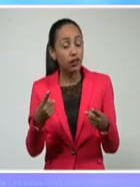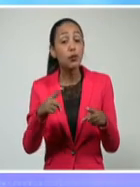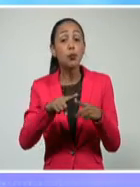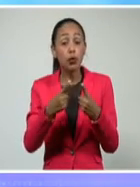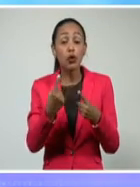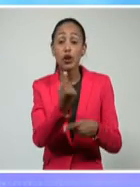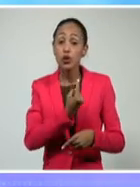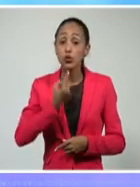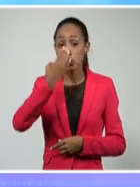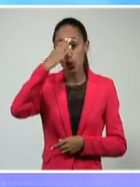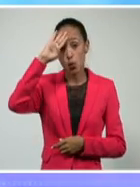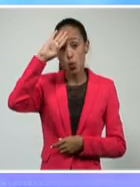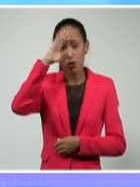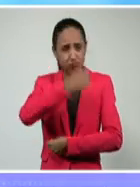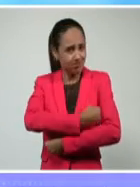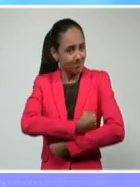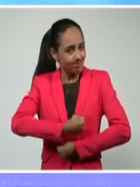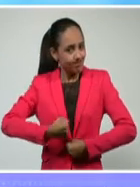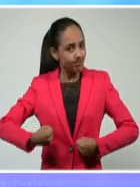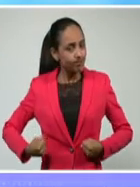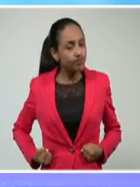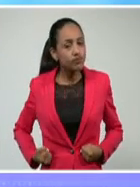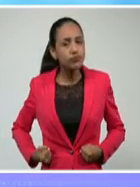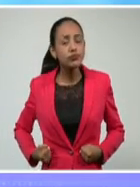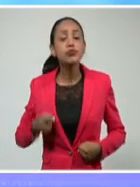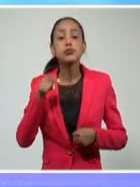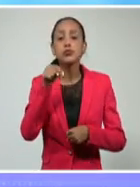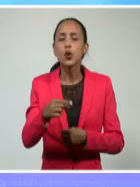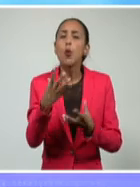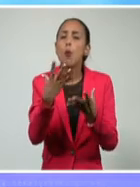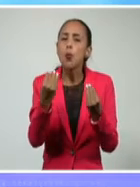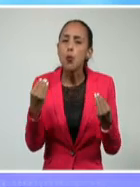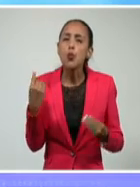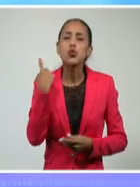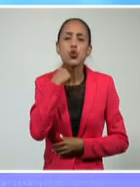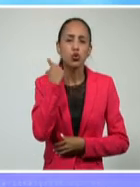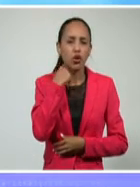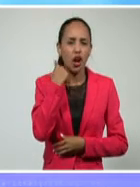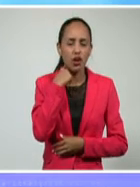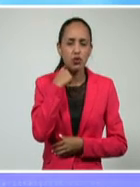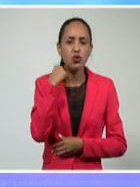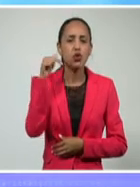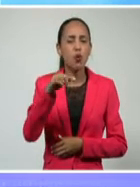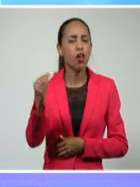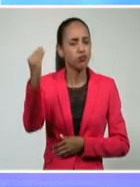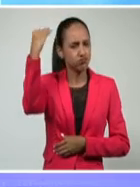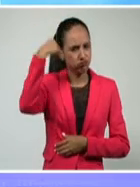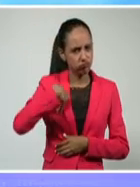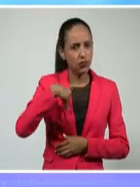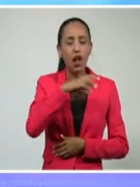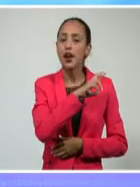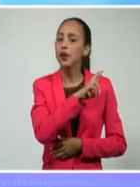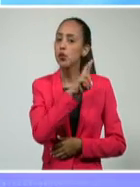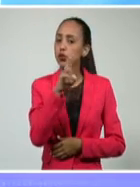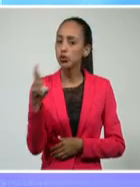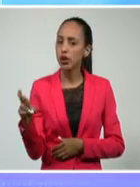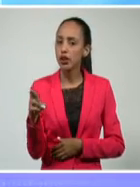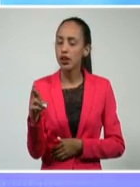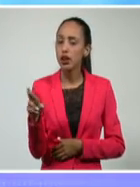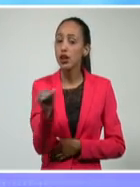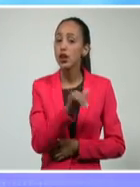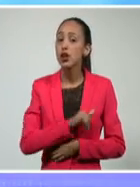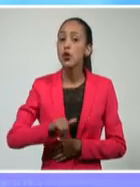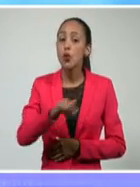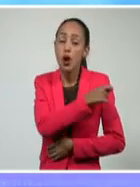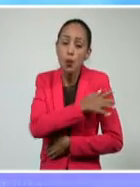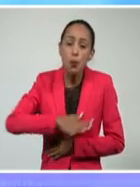resistencia que no es usual y se forjó en muchos años de formación de una conciencia revolucionaria. Y también creo que está en la certeza